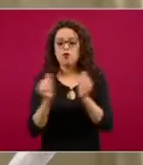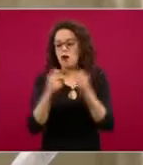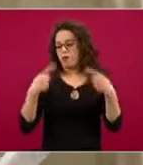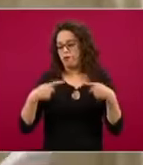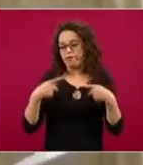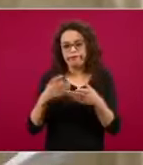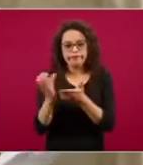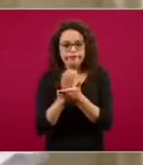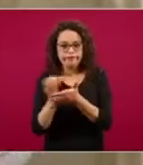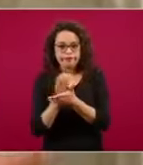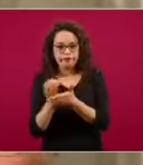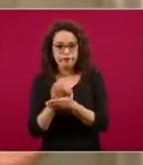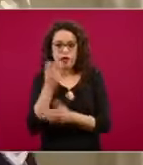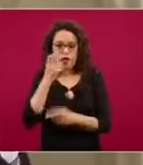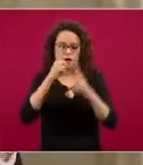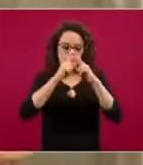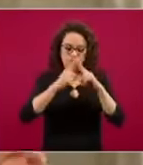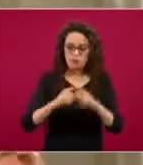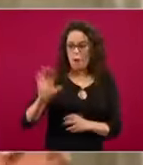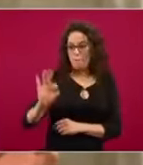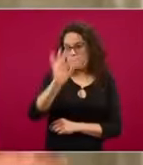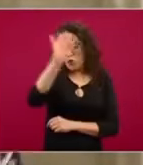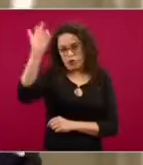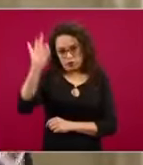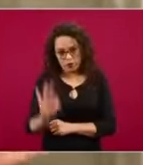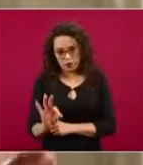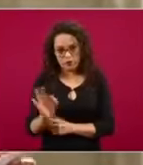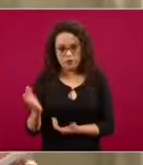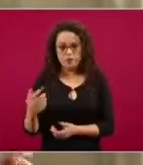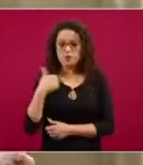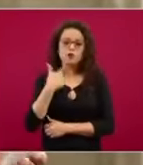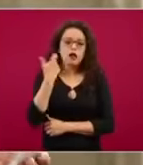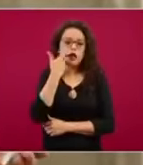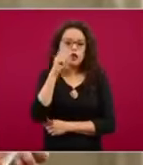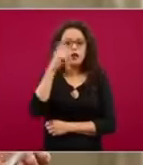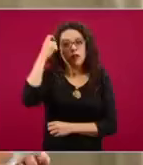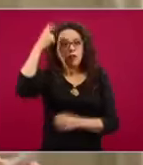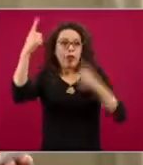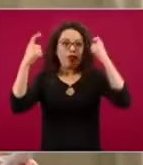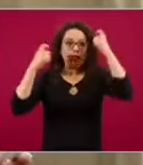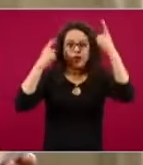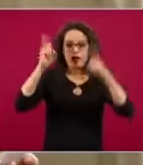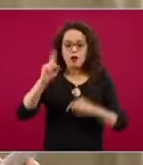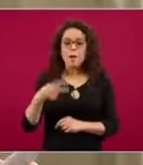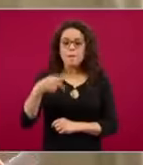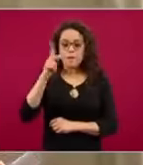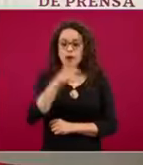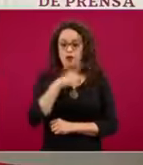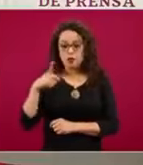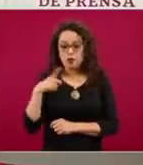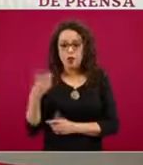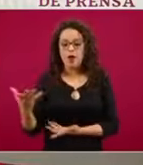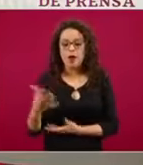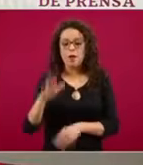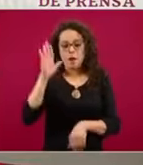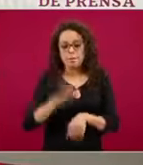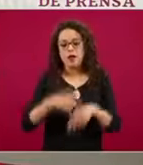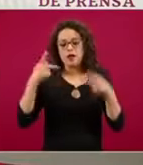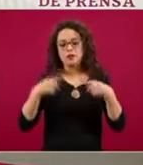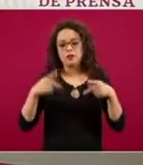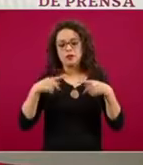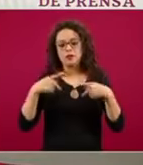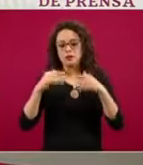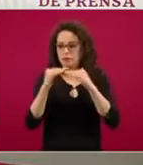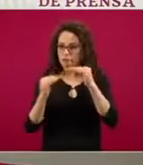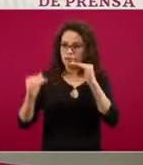a sus tasas, entonces seguramente, no quiero especular, pero debe de ser mayor ese número de recuperaciones.